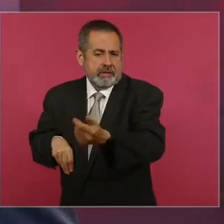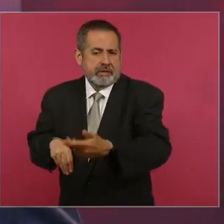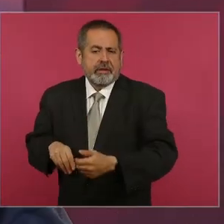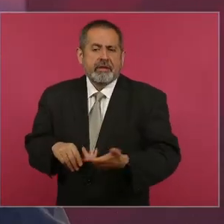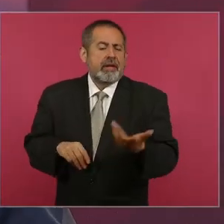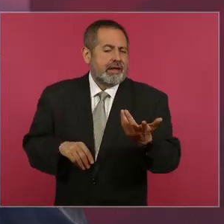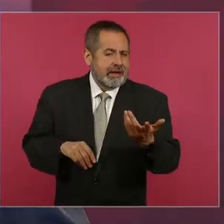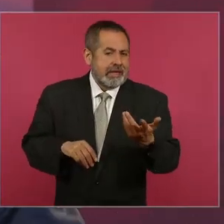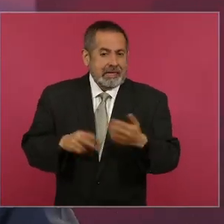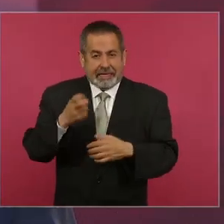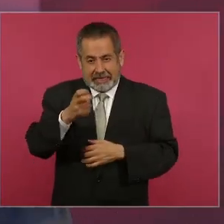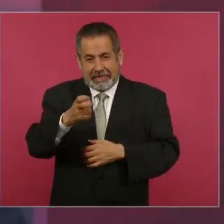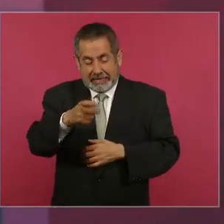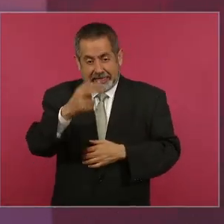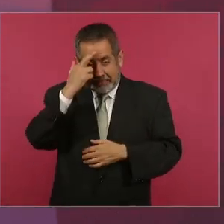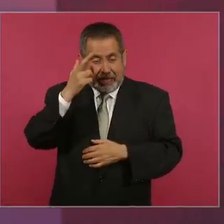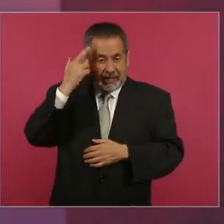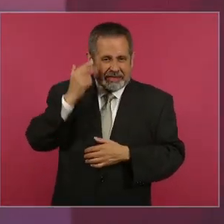en ese tianguis,